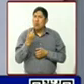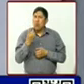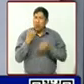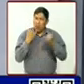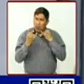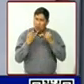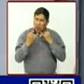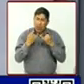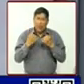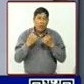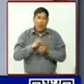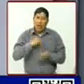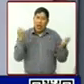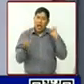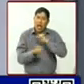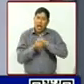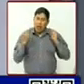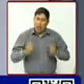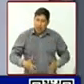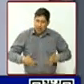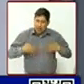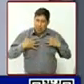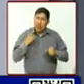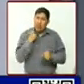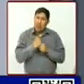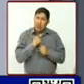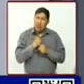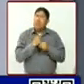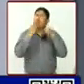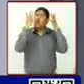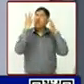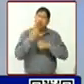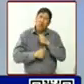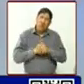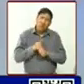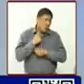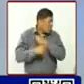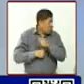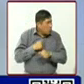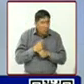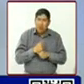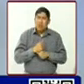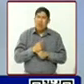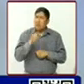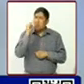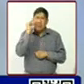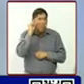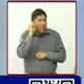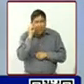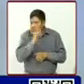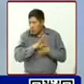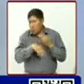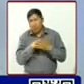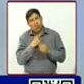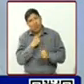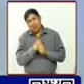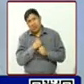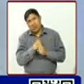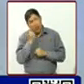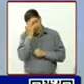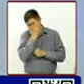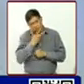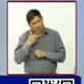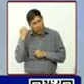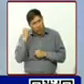informa, sino que transforma vidas. Así es. Y venimos trabajando en esto hace muchos años y esto es un pedacito de todo este trabajo y qué